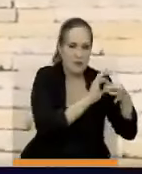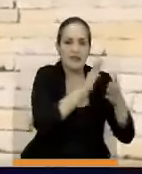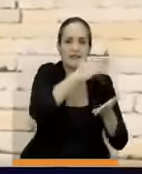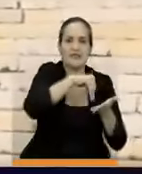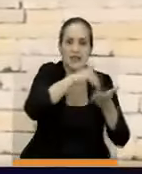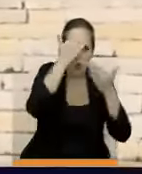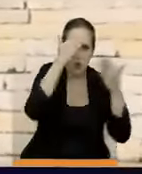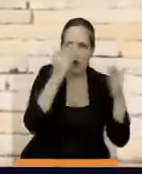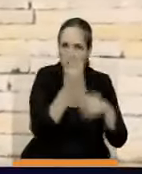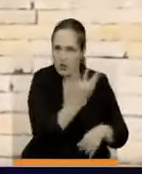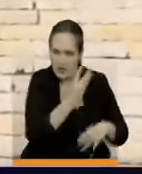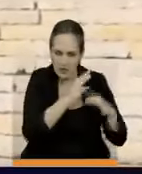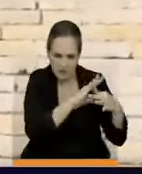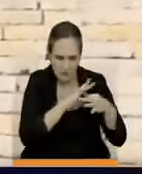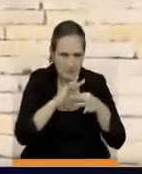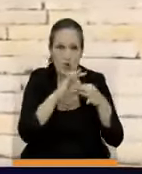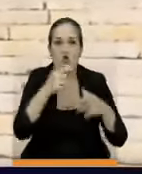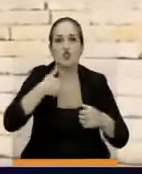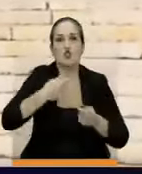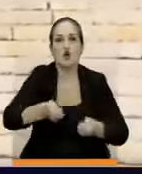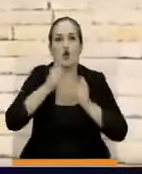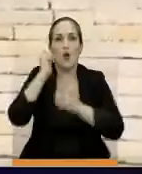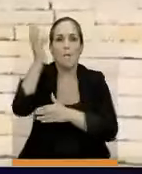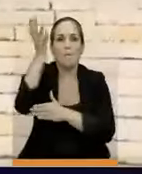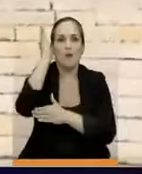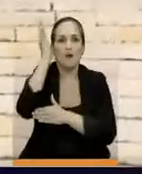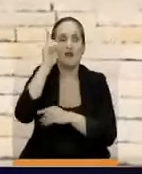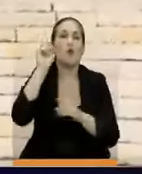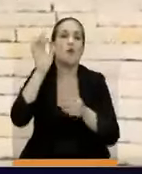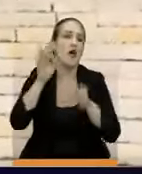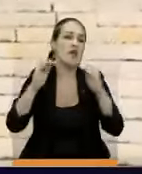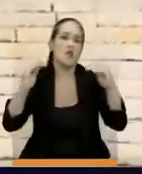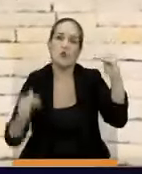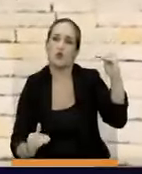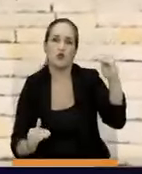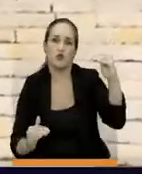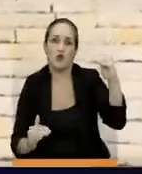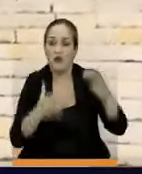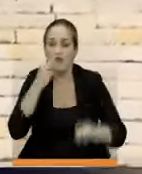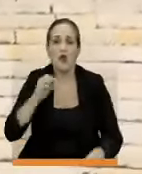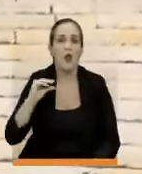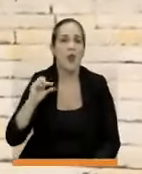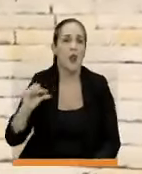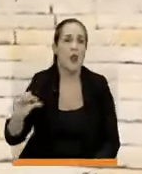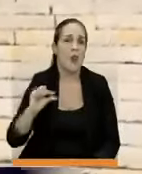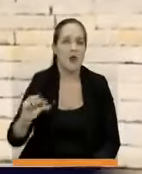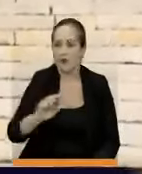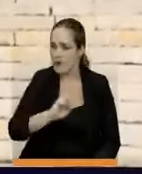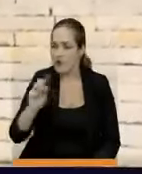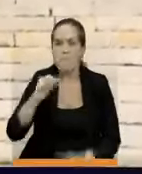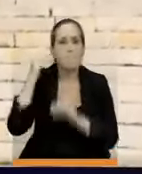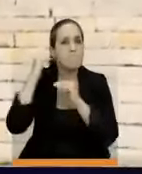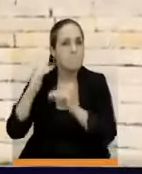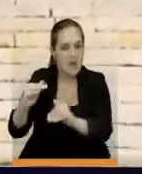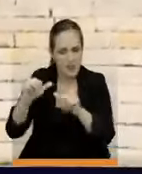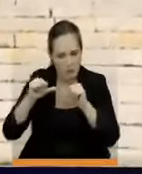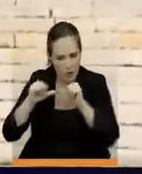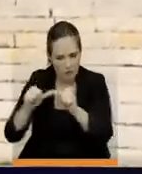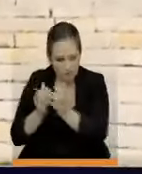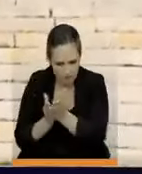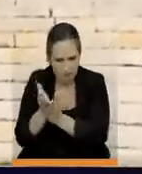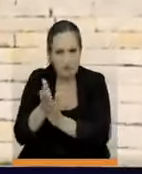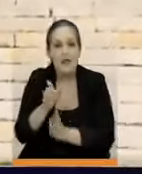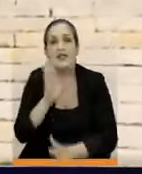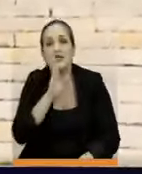nombra como ponente para poder corregir una injusticia Social es pagarle un salario mínimo mensual legal vigente a los soldados